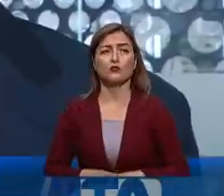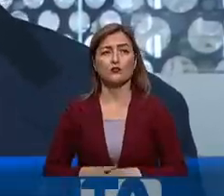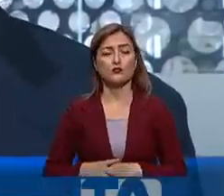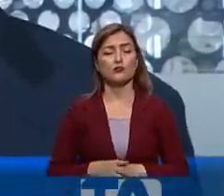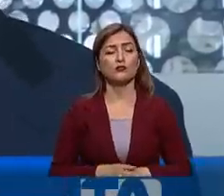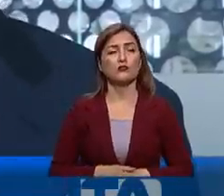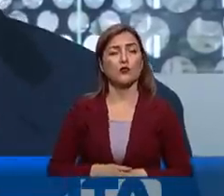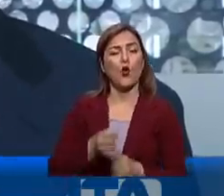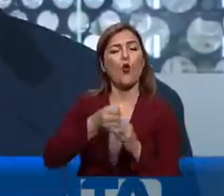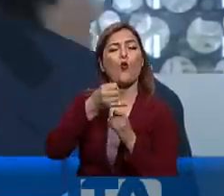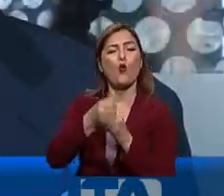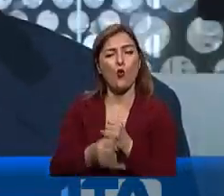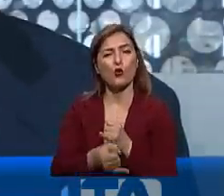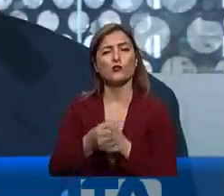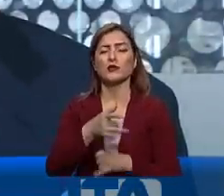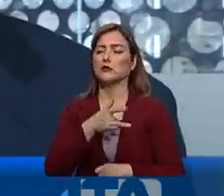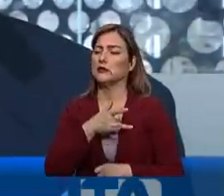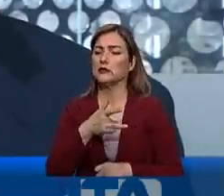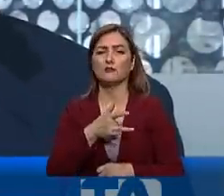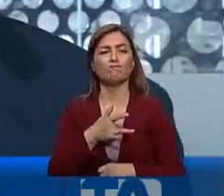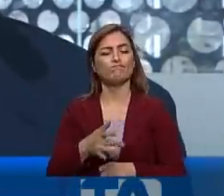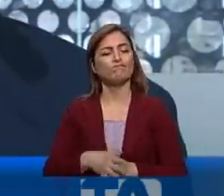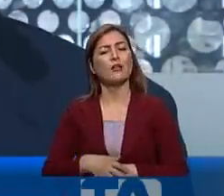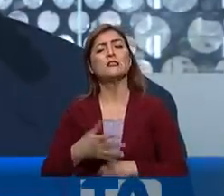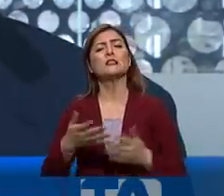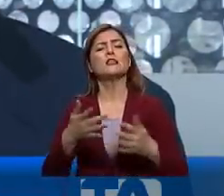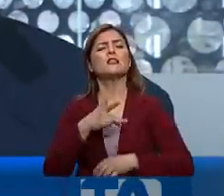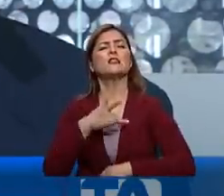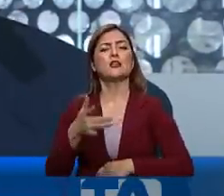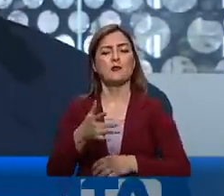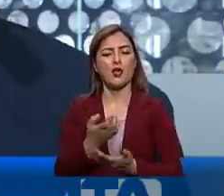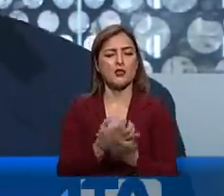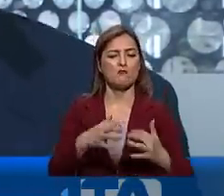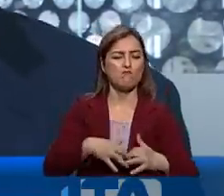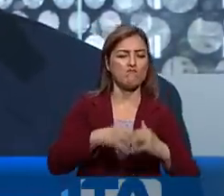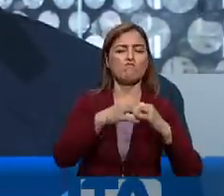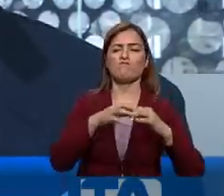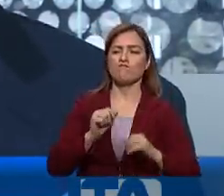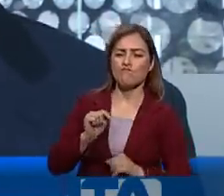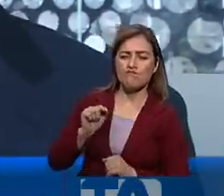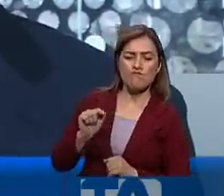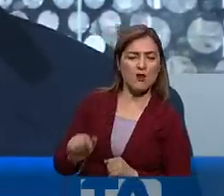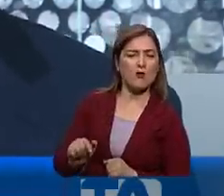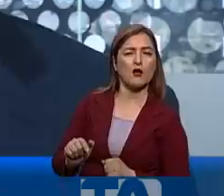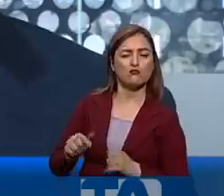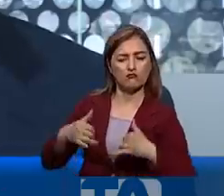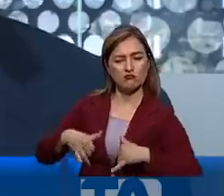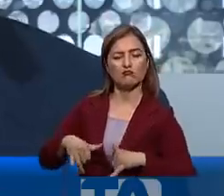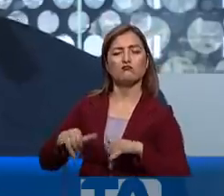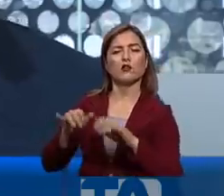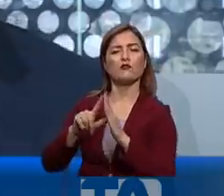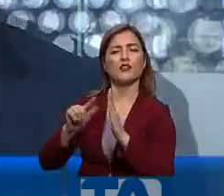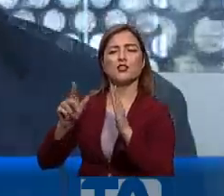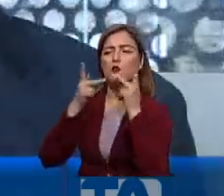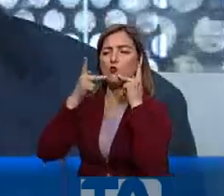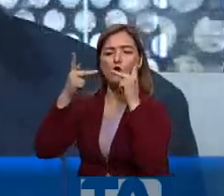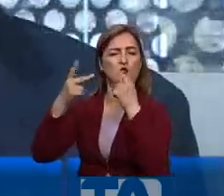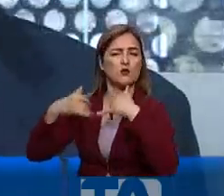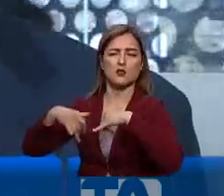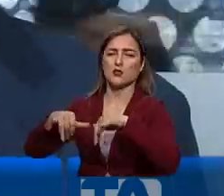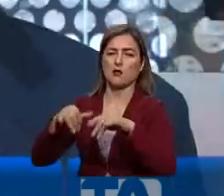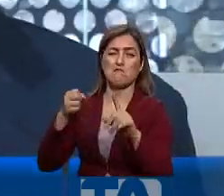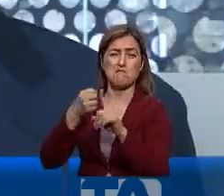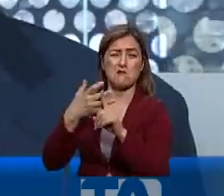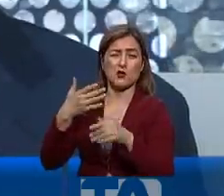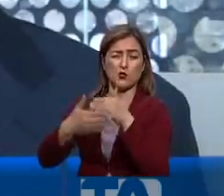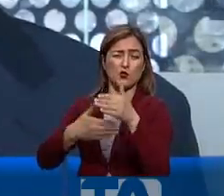producto final tiene que hacer sentido, sentido desde la reactivación económica y desde la sostenibilidad de las finanzas públicas. No afecte